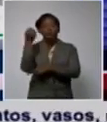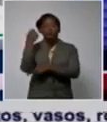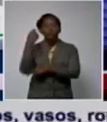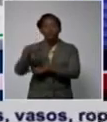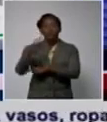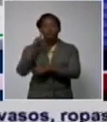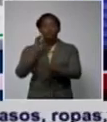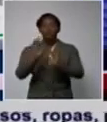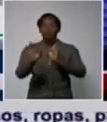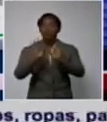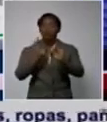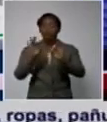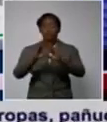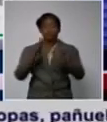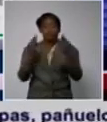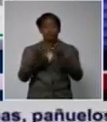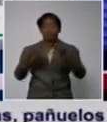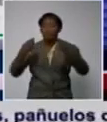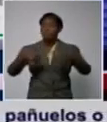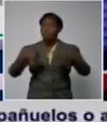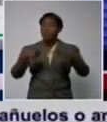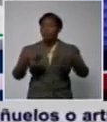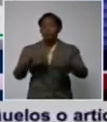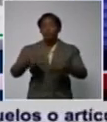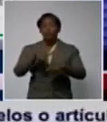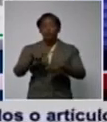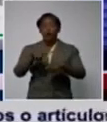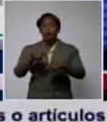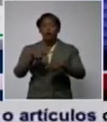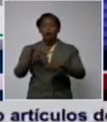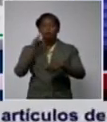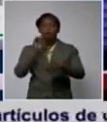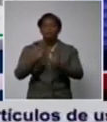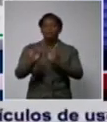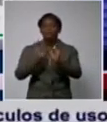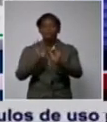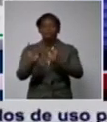que lamentablemente esta incidencia puede después